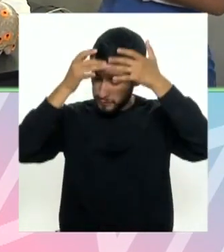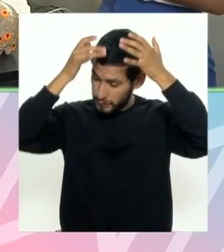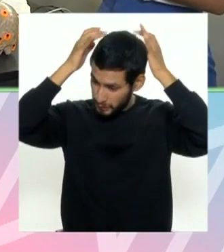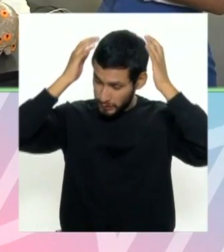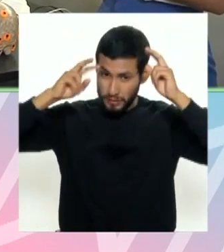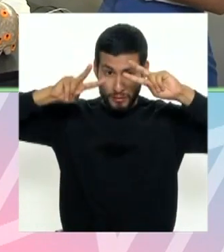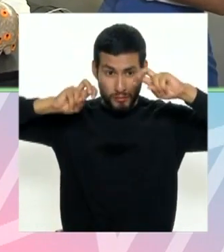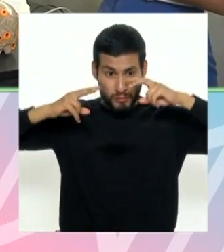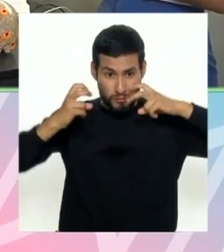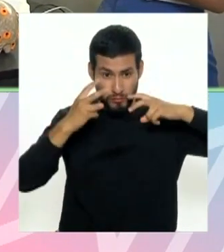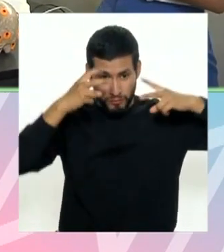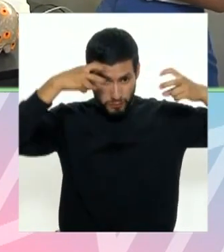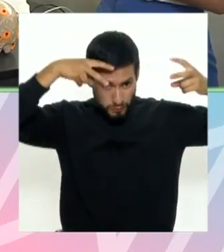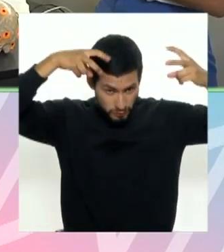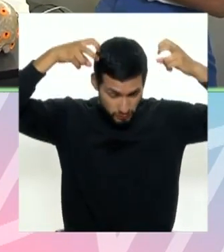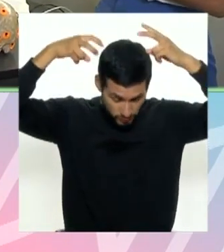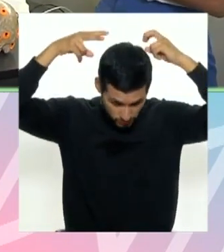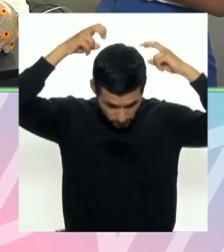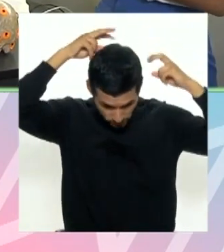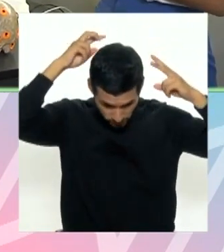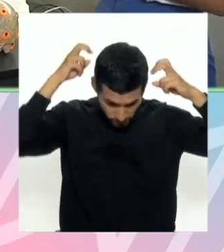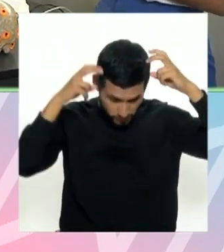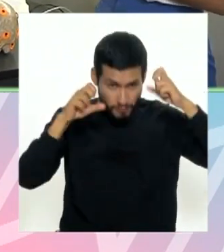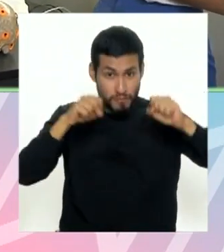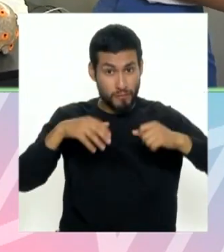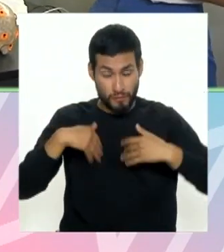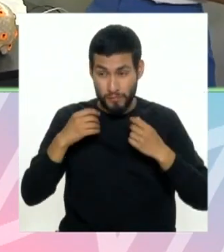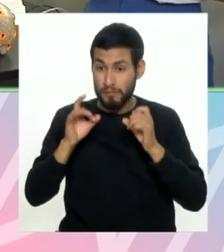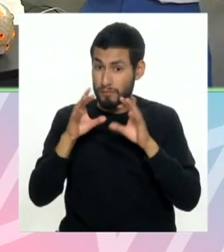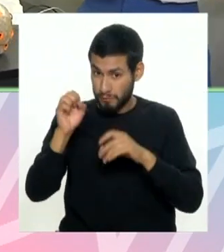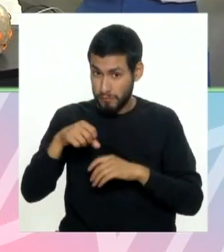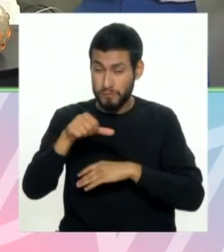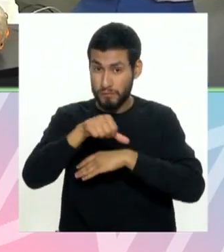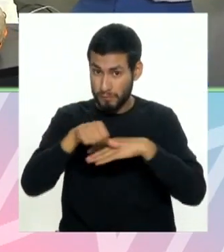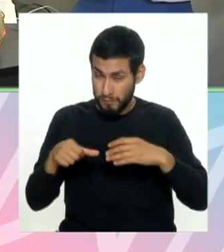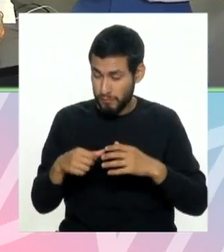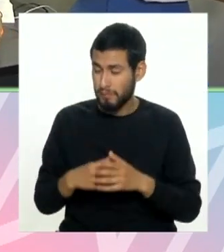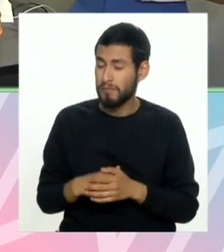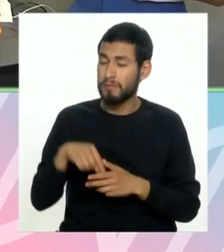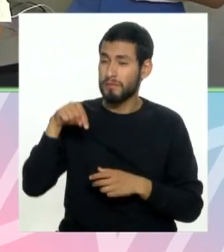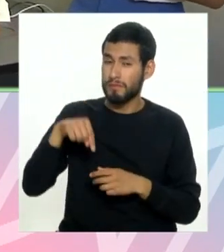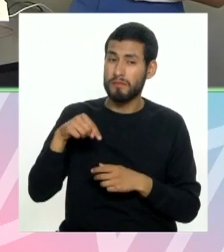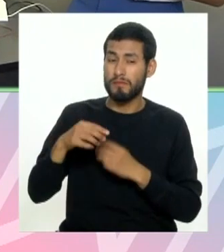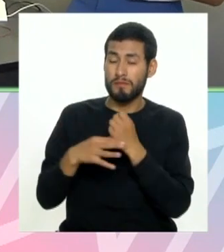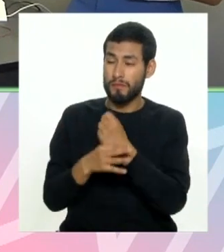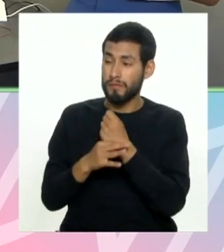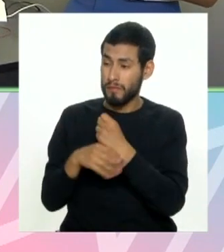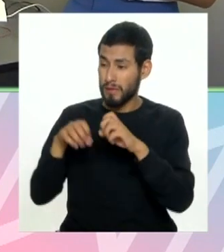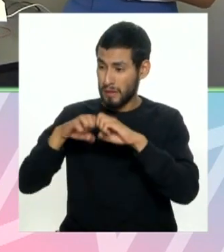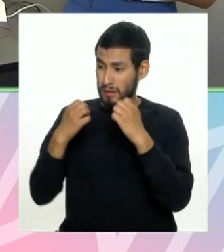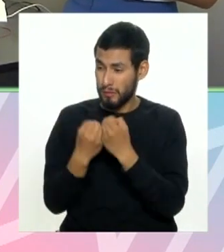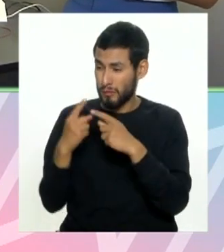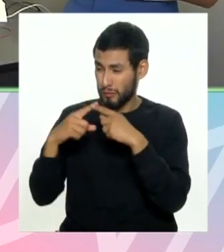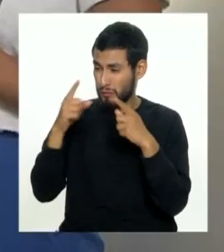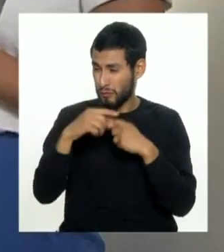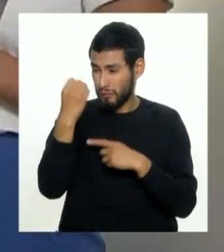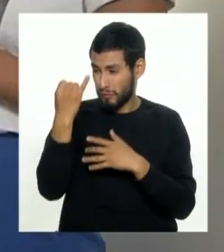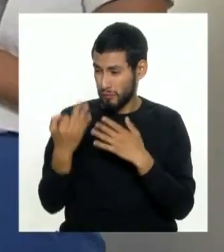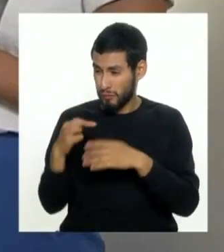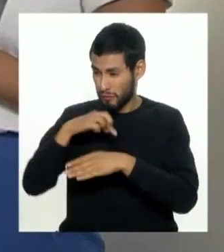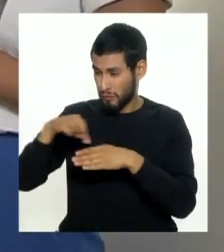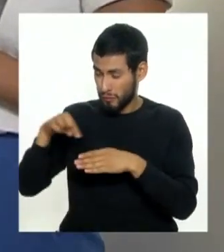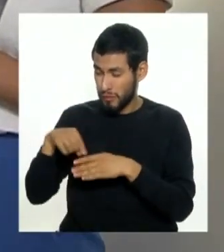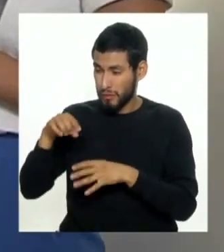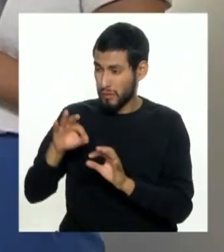de exámenes para ver si es apta para la cirugía. Y ahí entra, doctora, un equipo multidisciplinario que